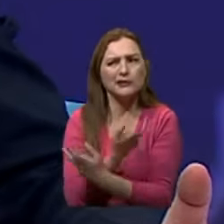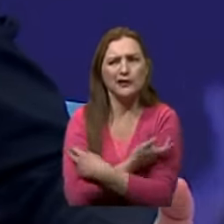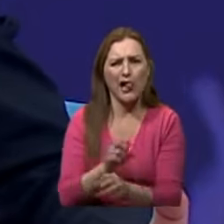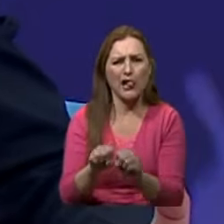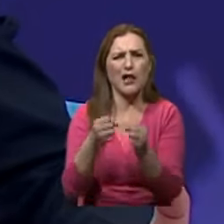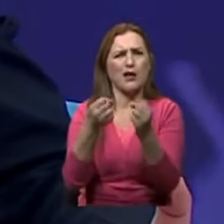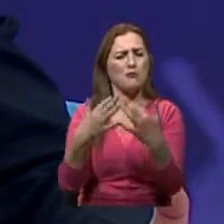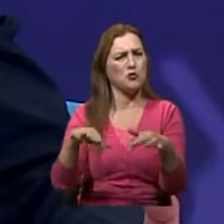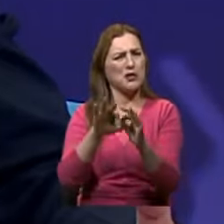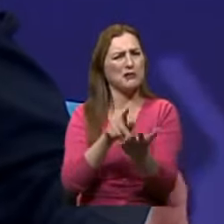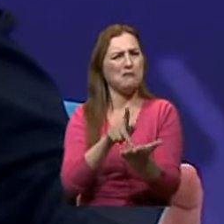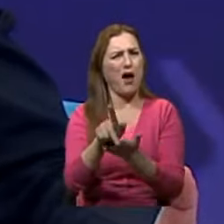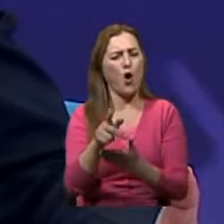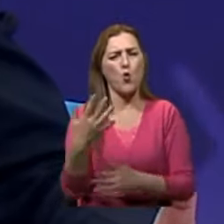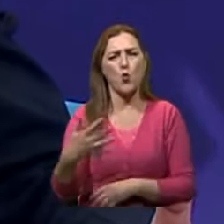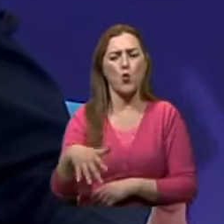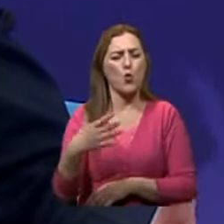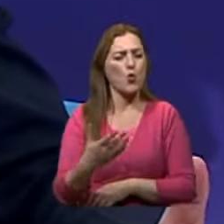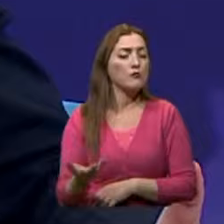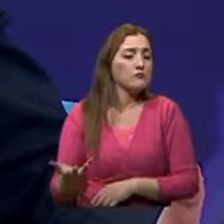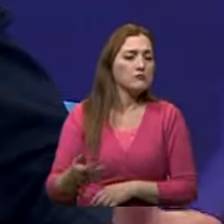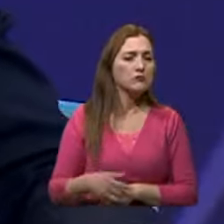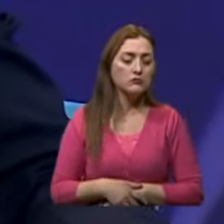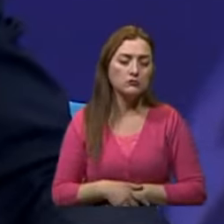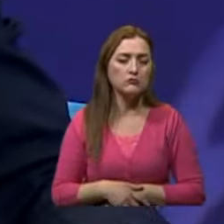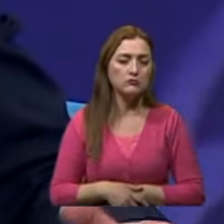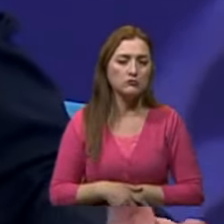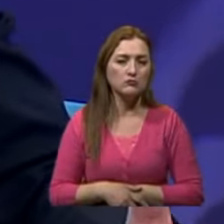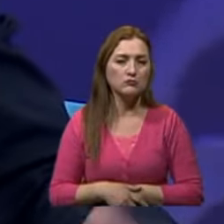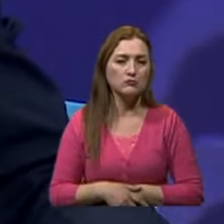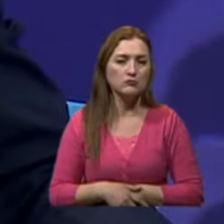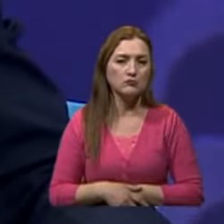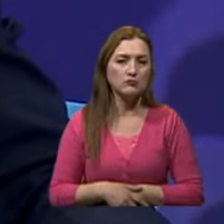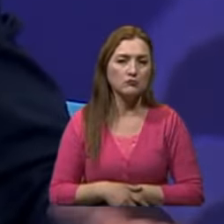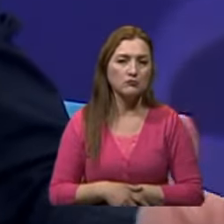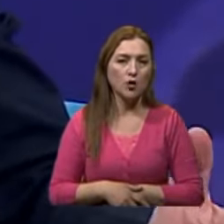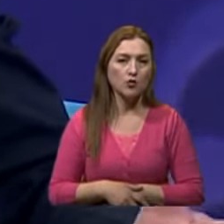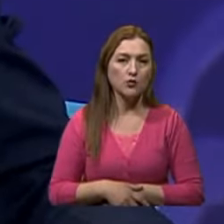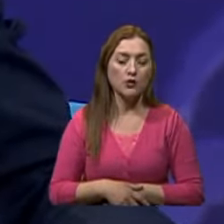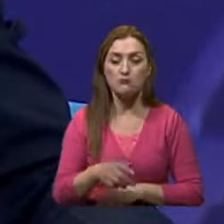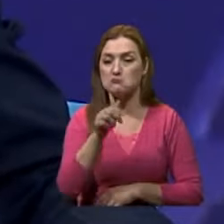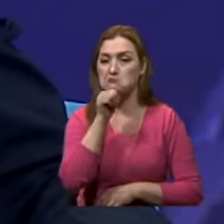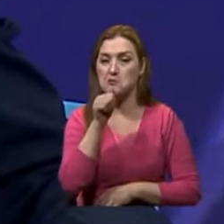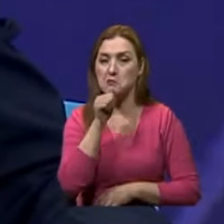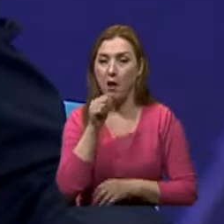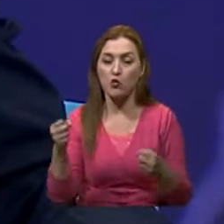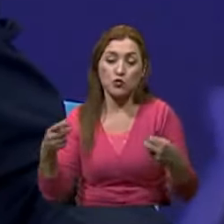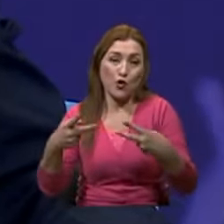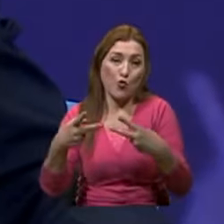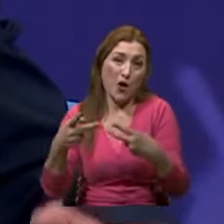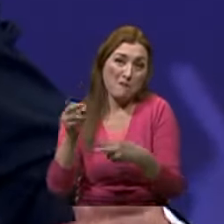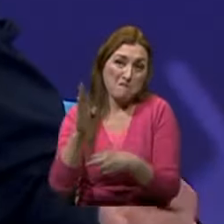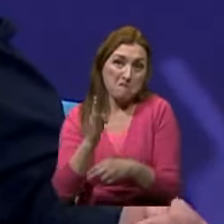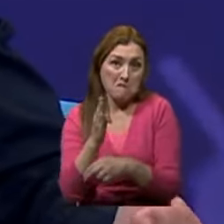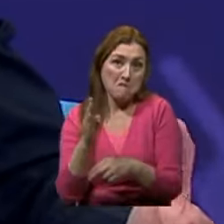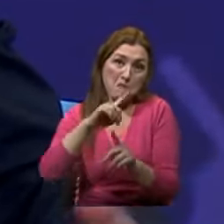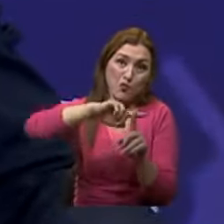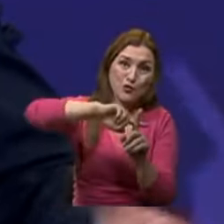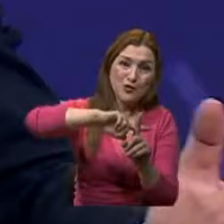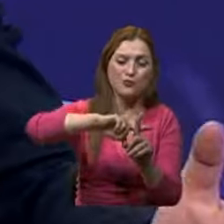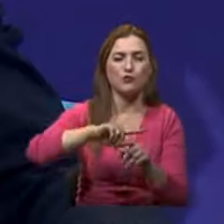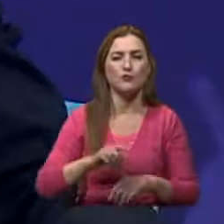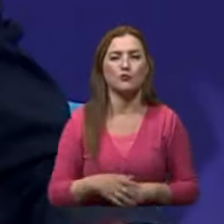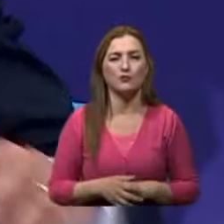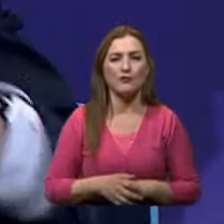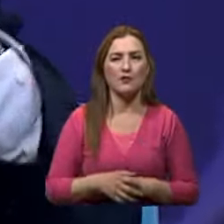ser importantes. Es decir, sabemos que usted cuenta con un seguro privado, que eso puede ser una bendición en este caso, pero ¿qué idea tiene